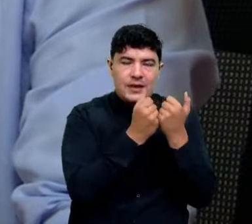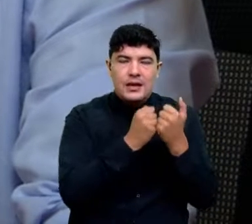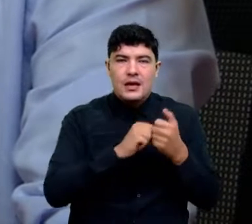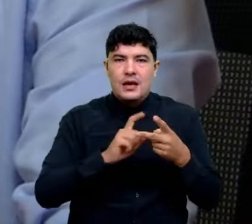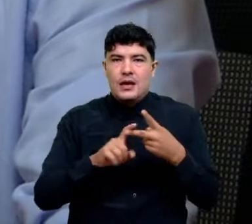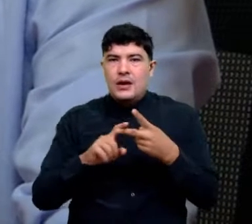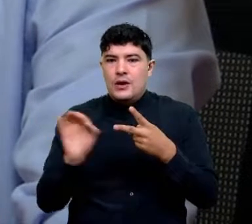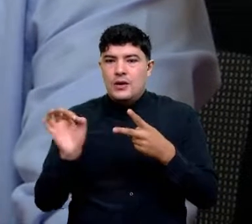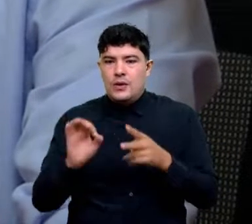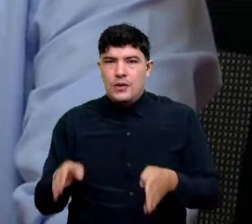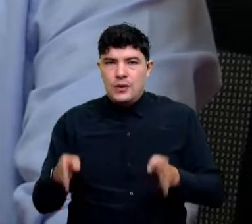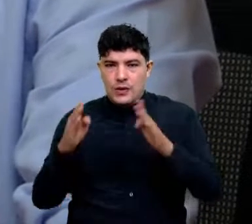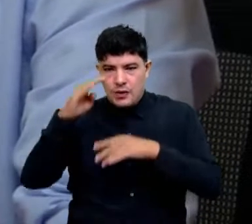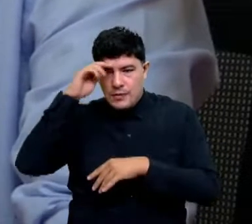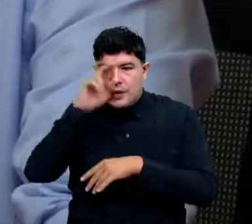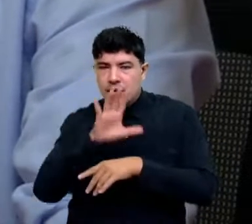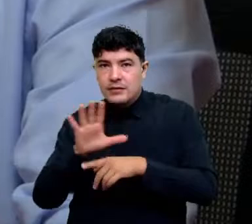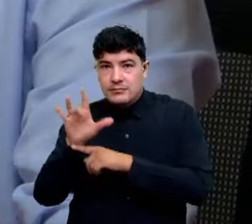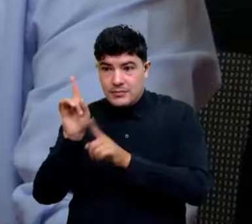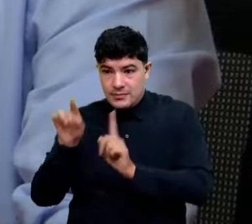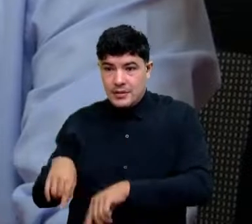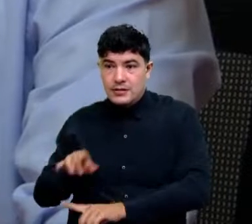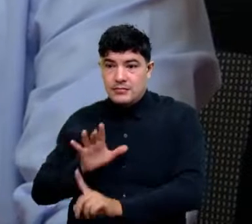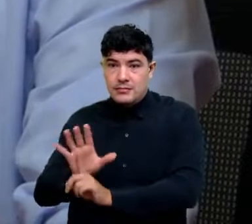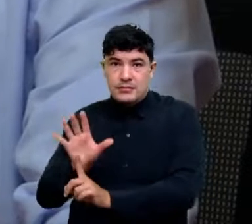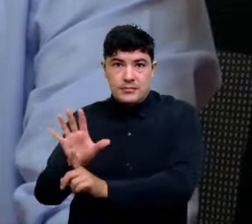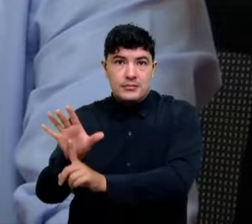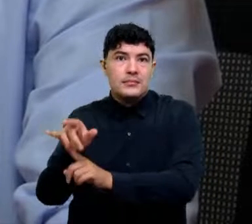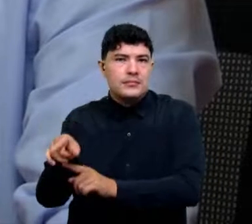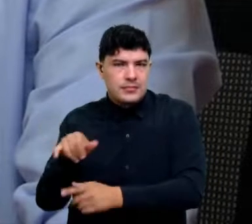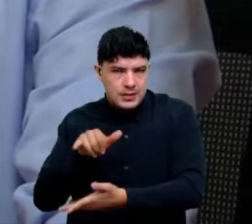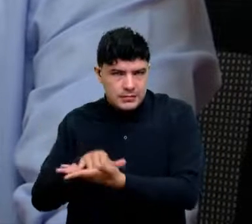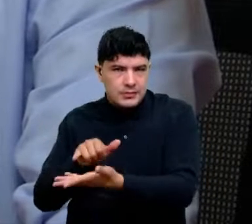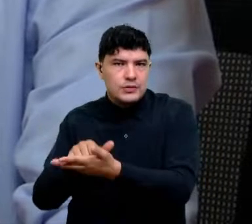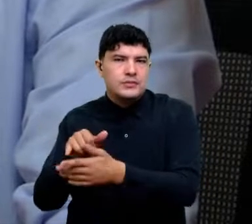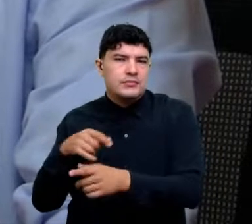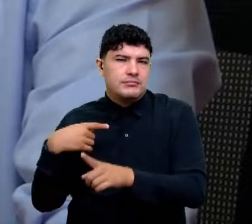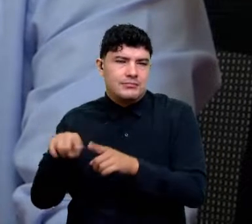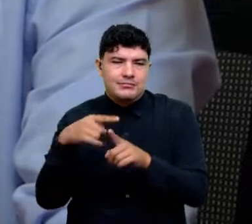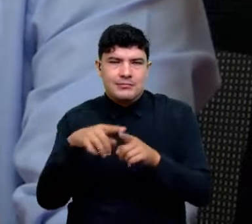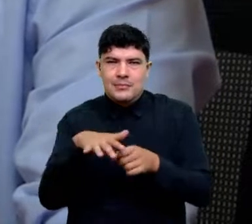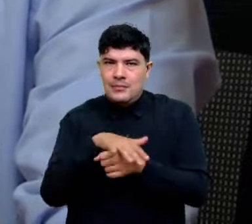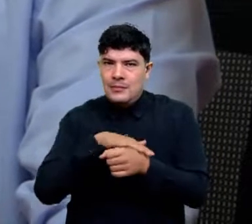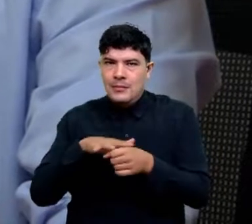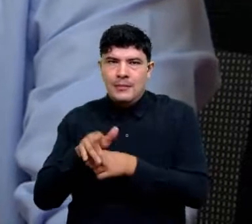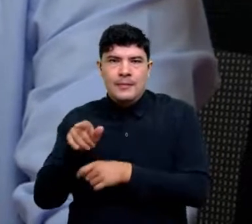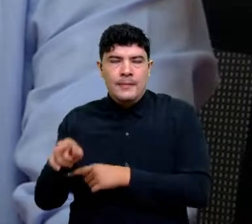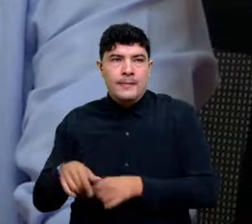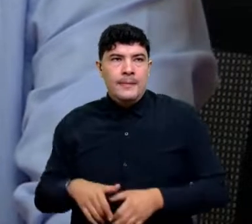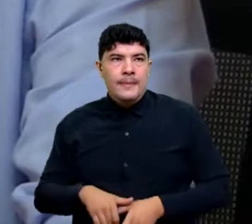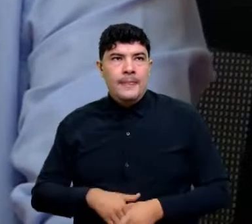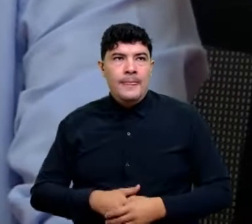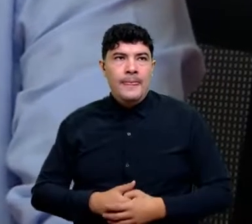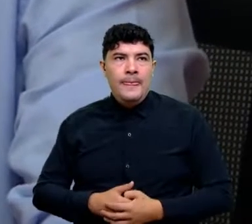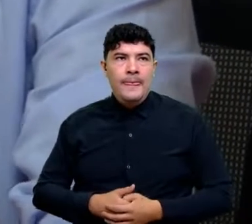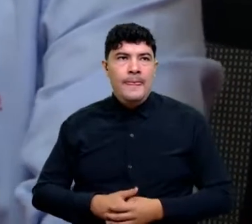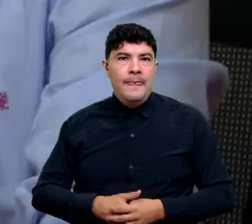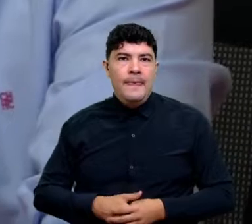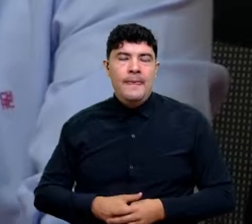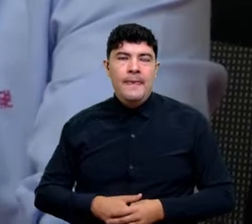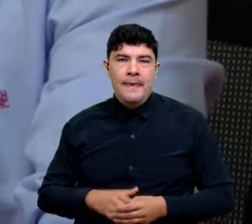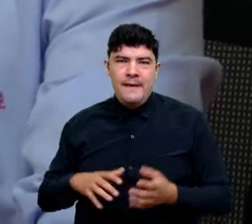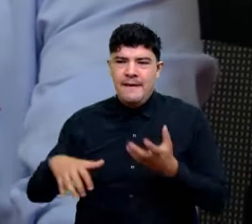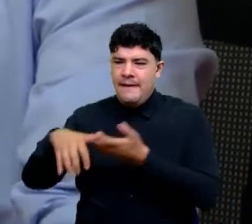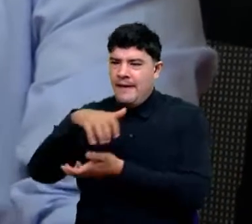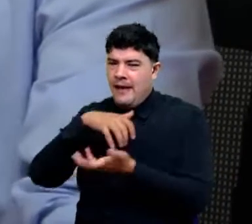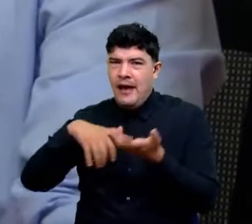de la estación de policía, también desplazamiento desde Tibú por todas las situaciones que están sucediendo allá. Toda la convulsión, vuelvo y repito,